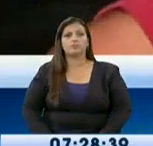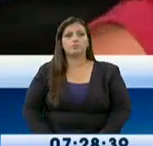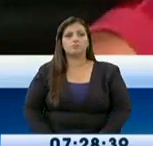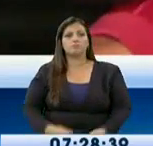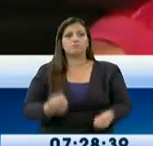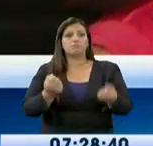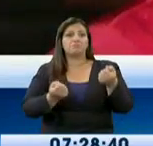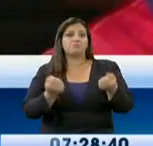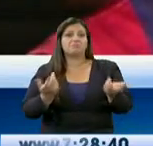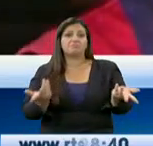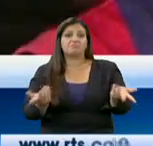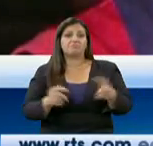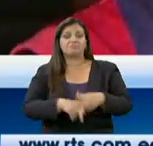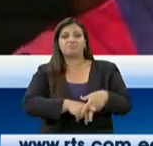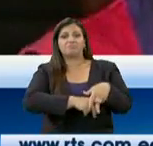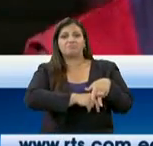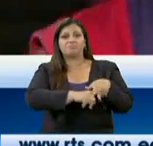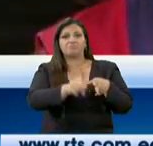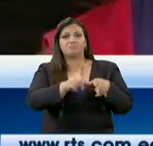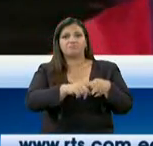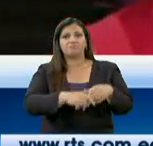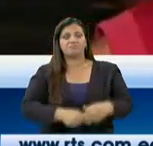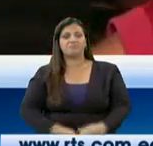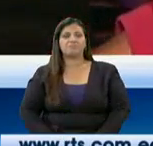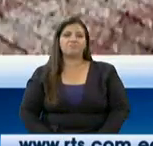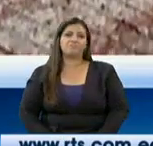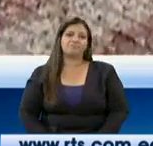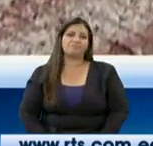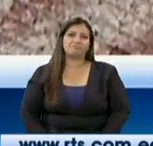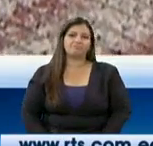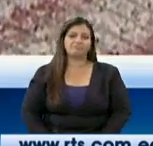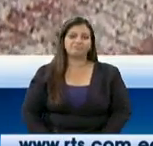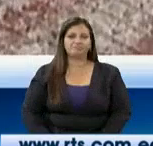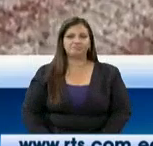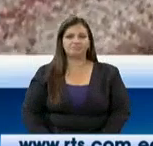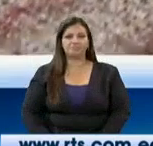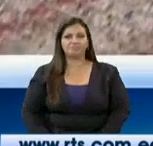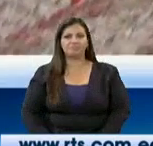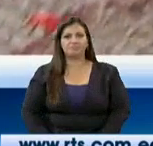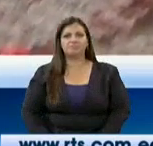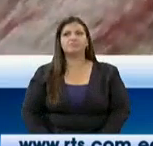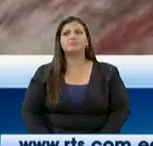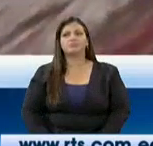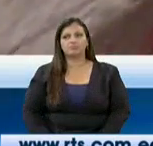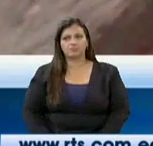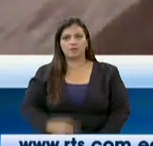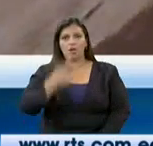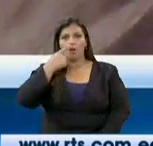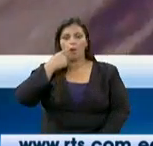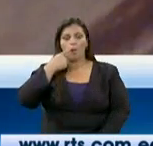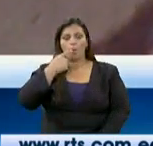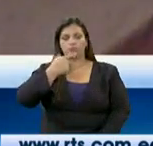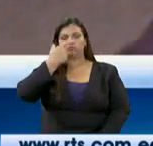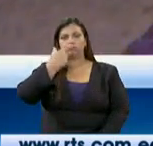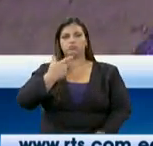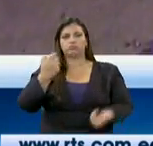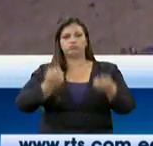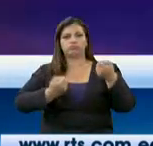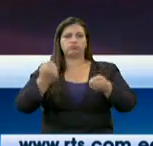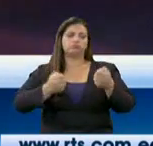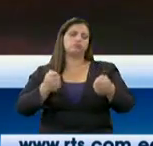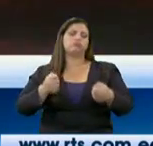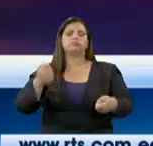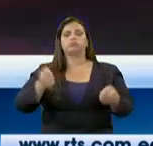fuga. Tumbó ese árbol y se dio la fuga, hermano, nada más. Pese a que el conductor intentó frenar la marcha, el carro